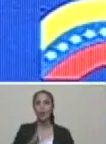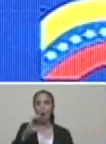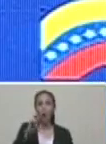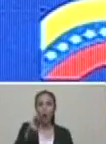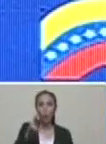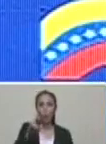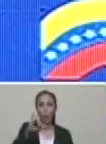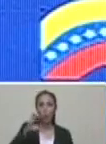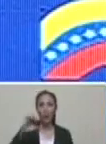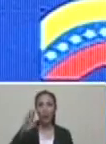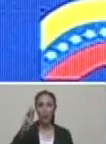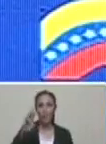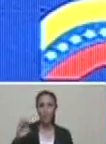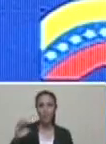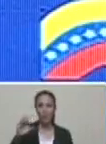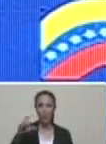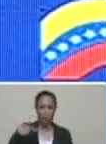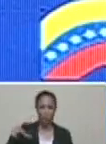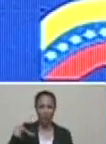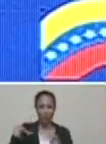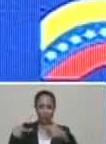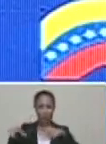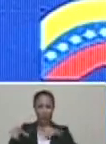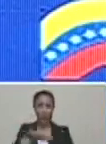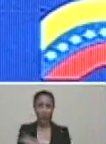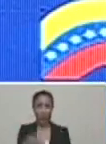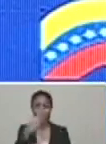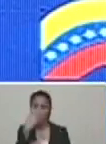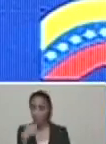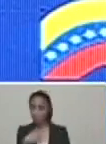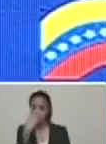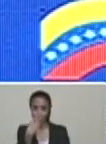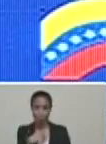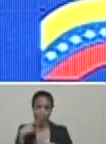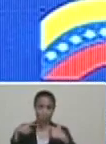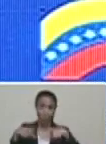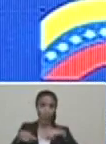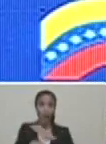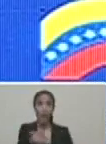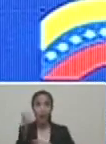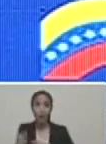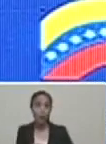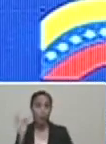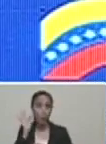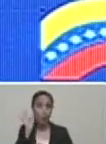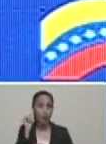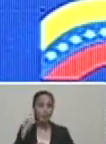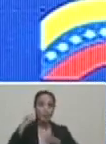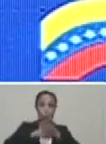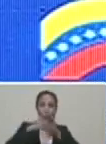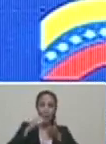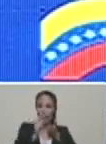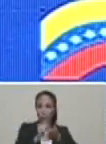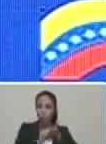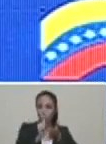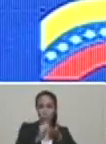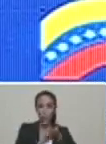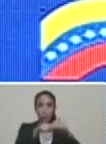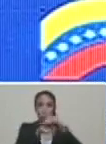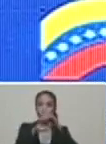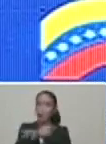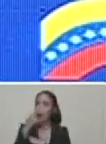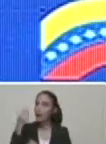de caseríos, ¿verdad? Y ellas recorren todos esos caseríos, presidente. Y además, fíjese usted, en estos días se fue la